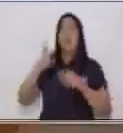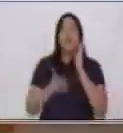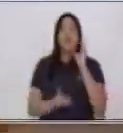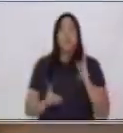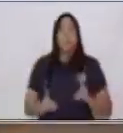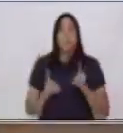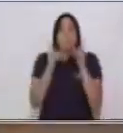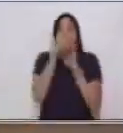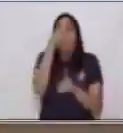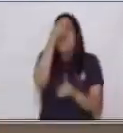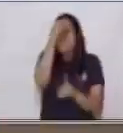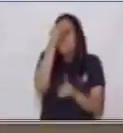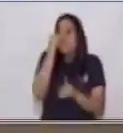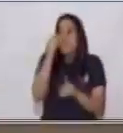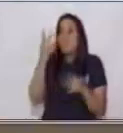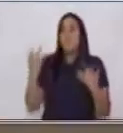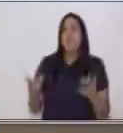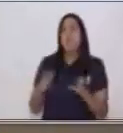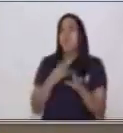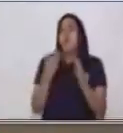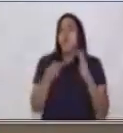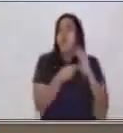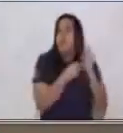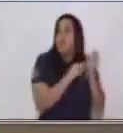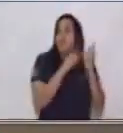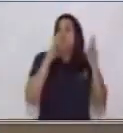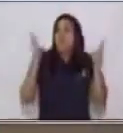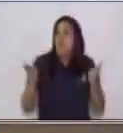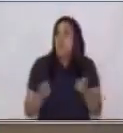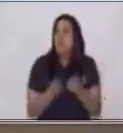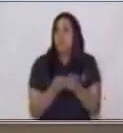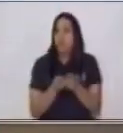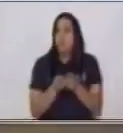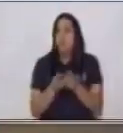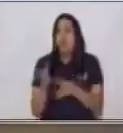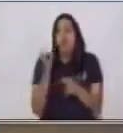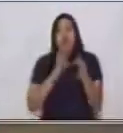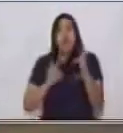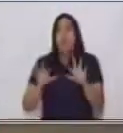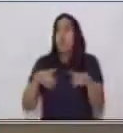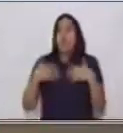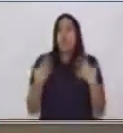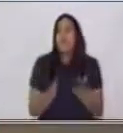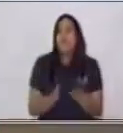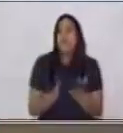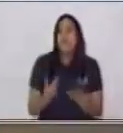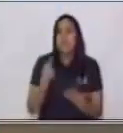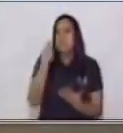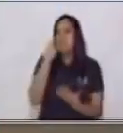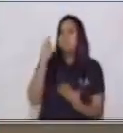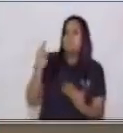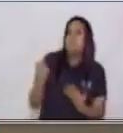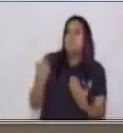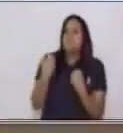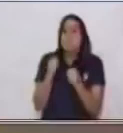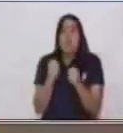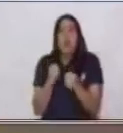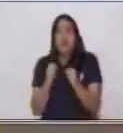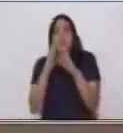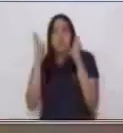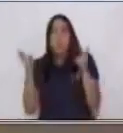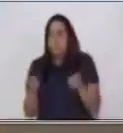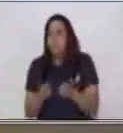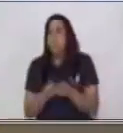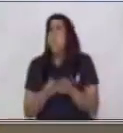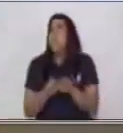poco qué es un resumen, para qué crees tú que sirve un resumen, cómo se hace un resumen y por medio de